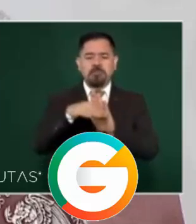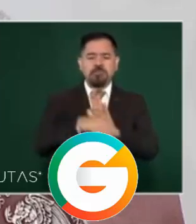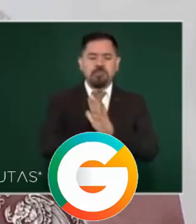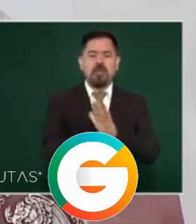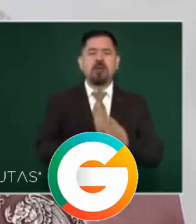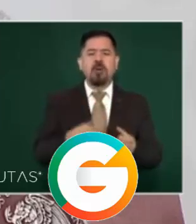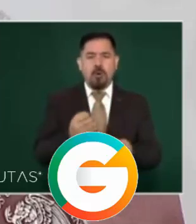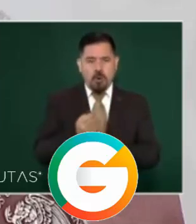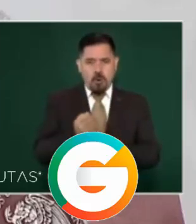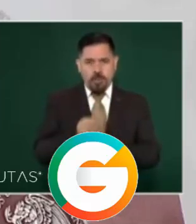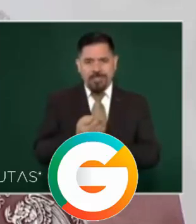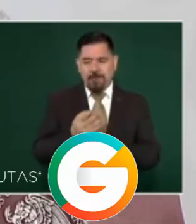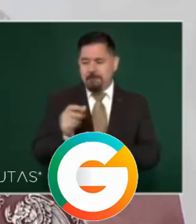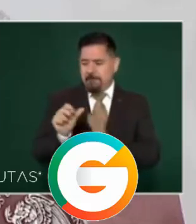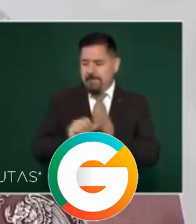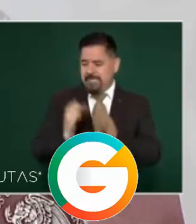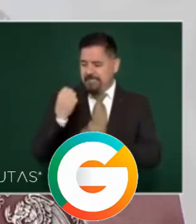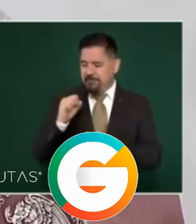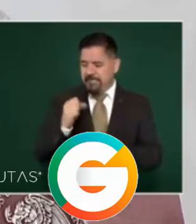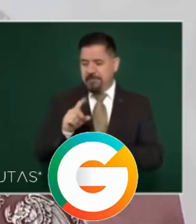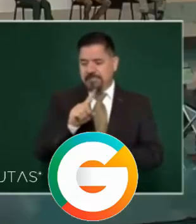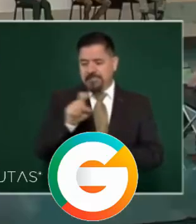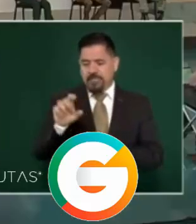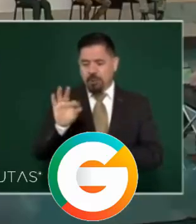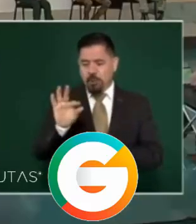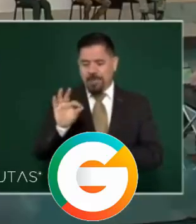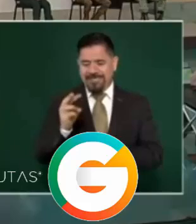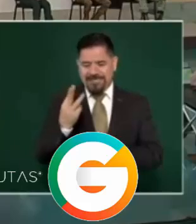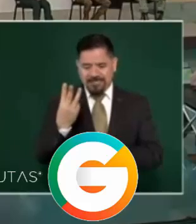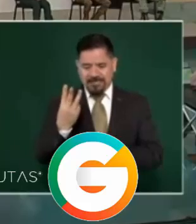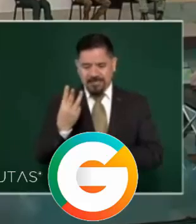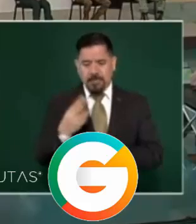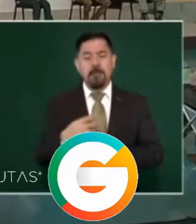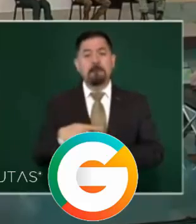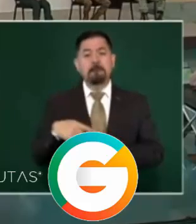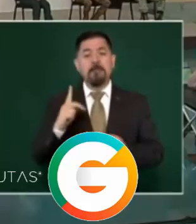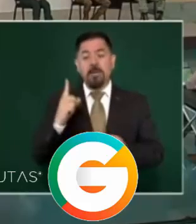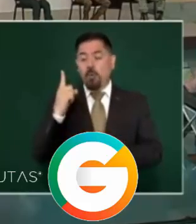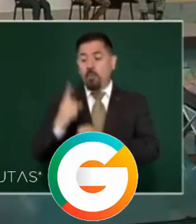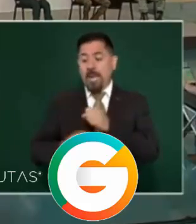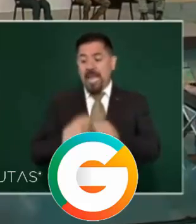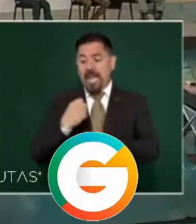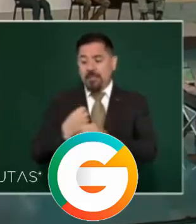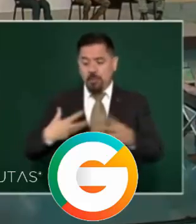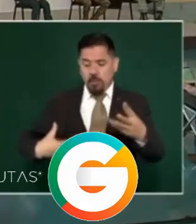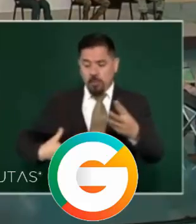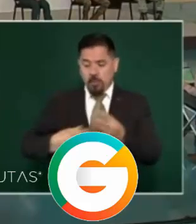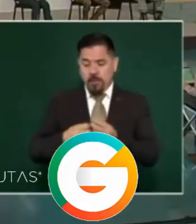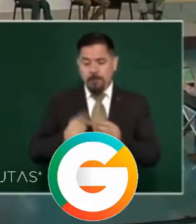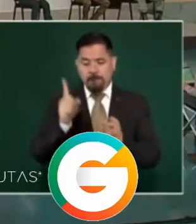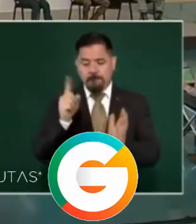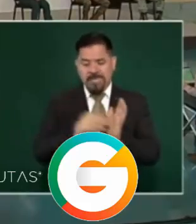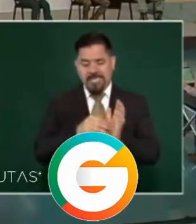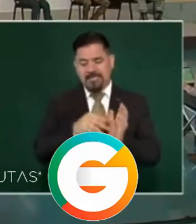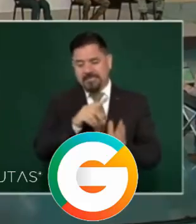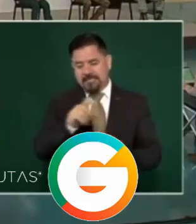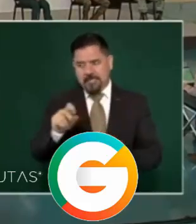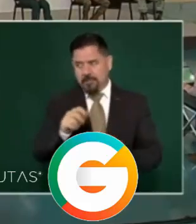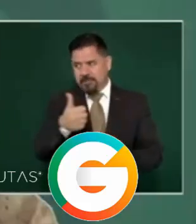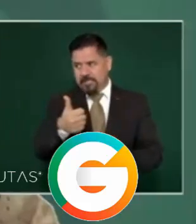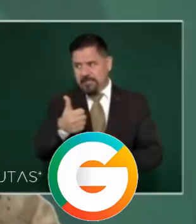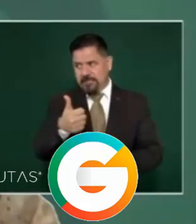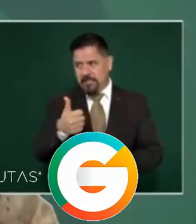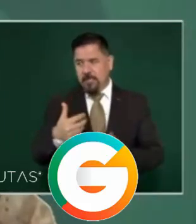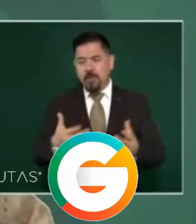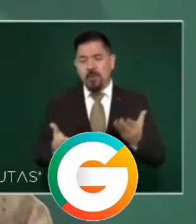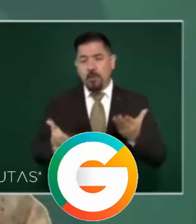los municipios en los que se concentra la mayor incidencia delictiva se encuentran Hermosillo, Cajeme y Nogales. El titular de la Sedena detalló que en la entidad